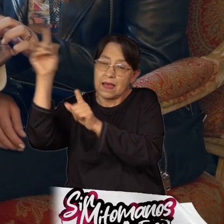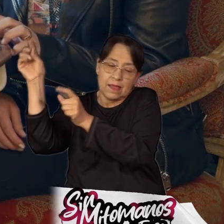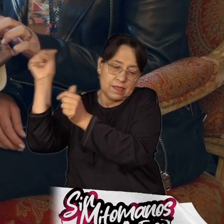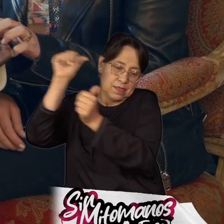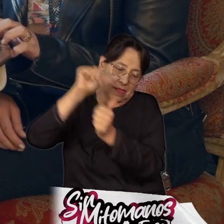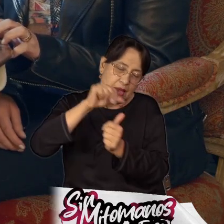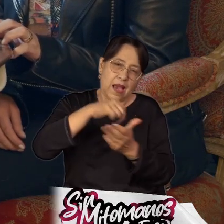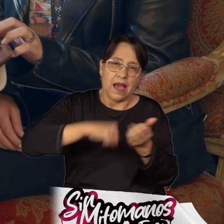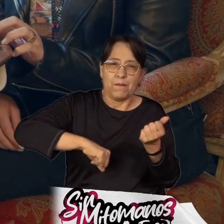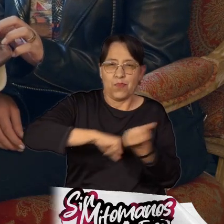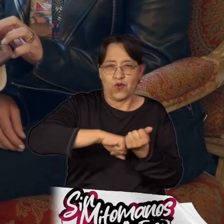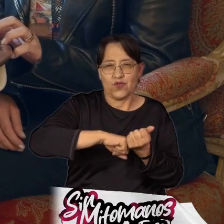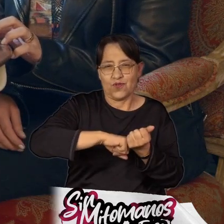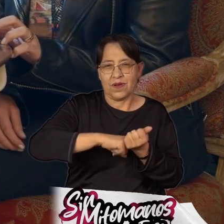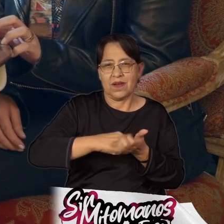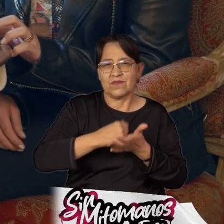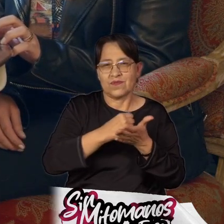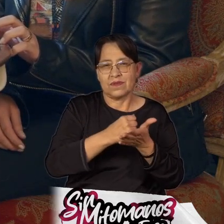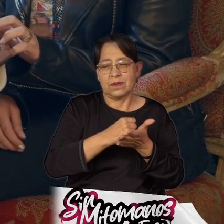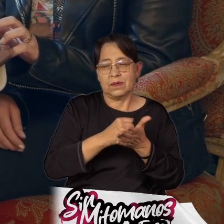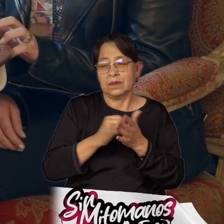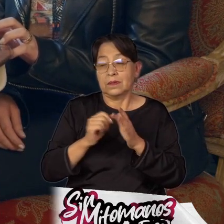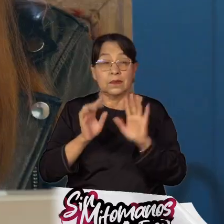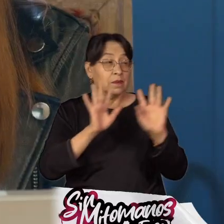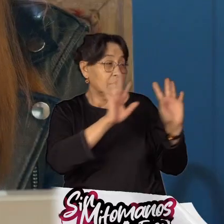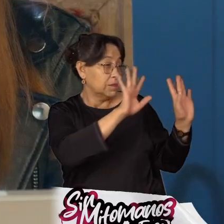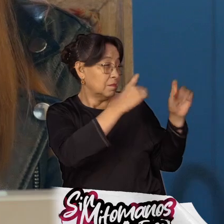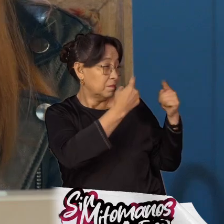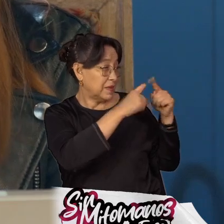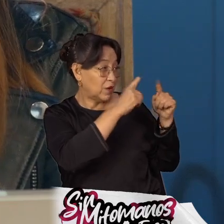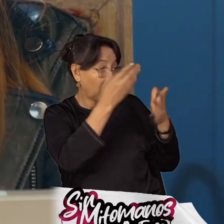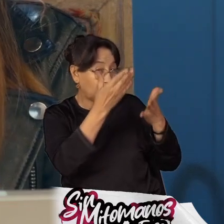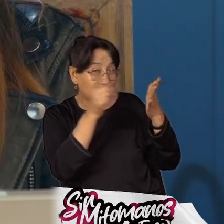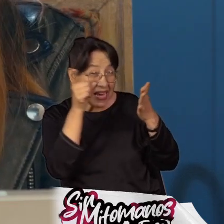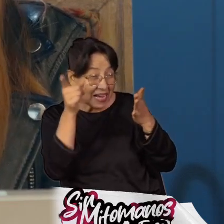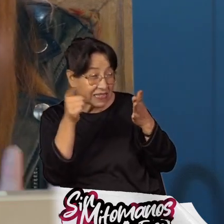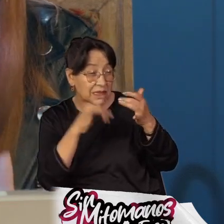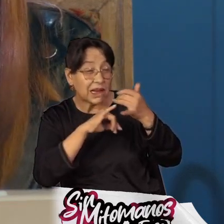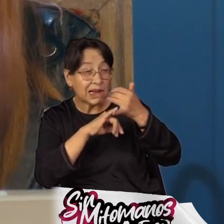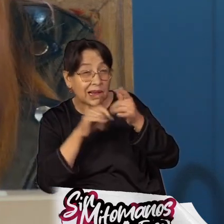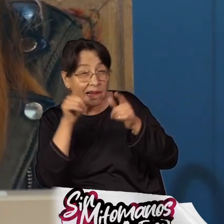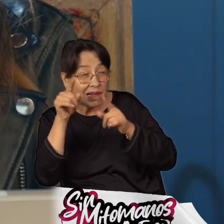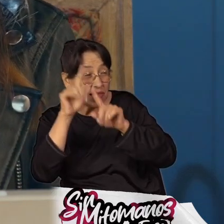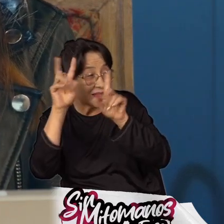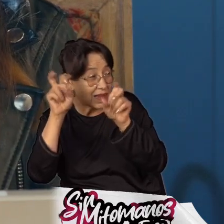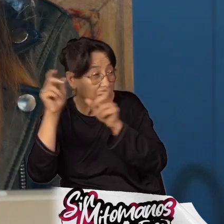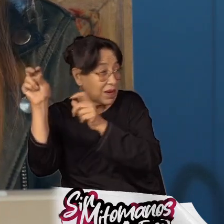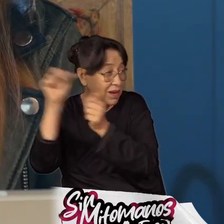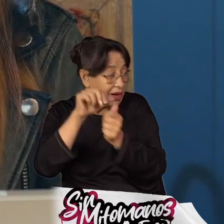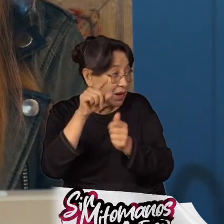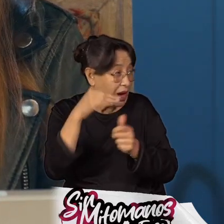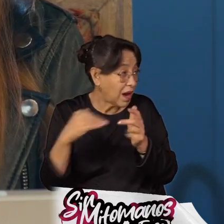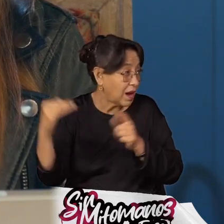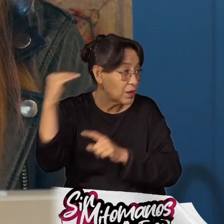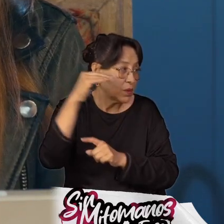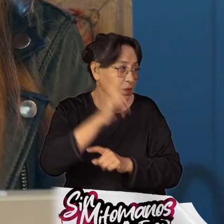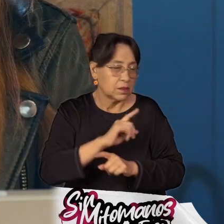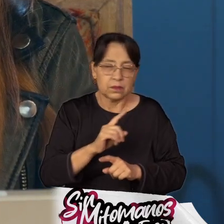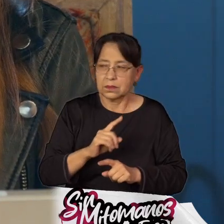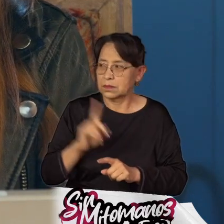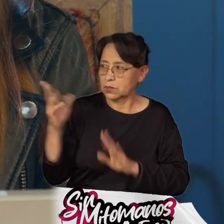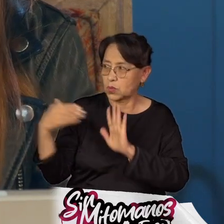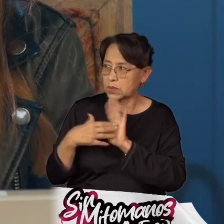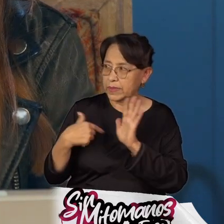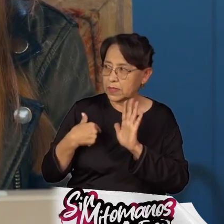su bonificación, su Pero apoyo. eso no depende solamente de eso, Yo solamente ¿no? estoy diciendo lo que la opinión Bueno. dice. No la tomes todavía contra